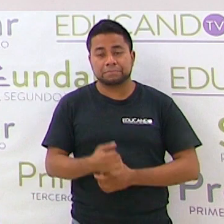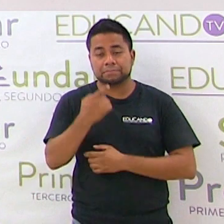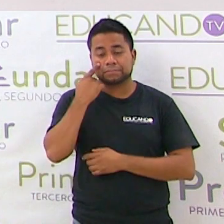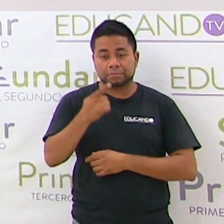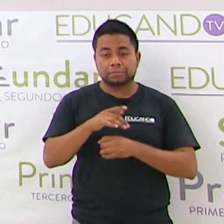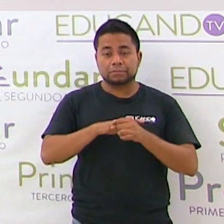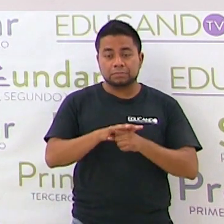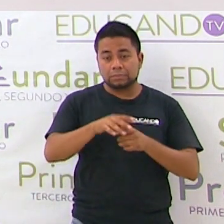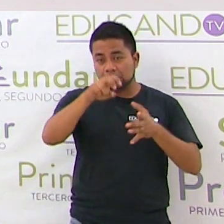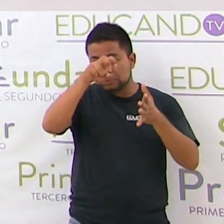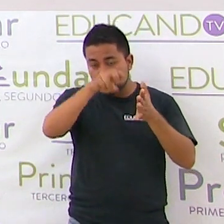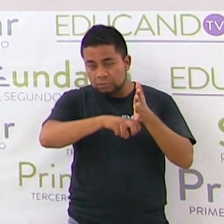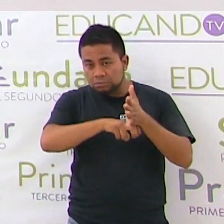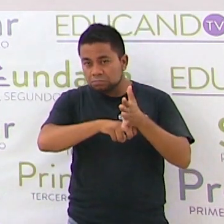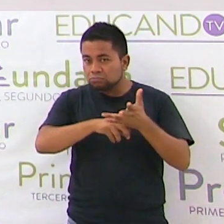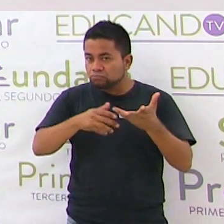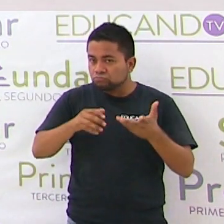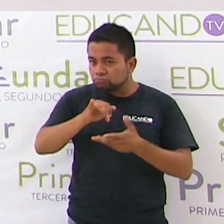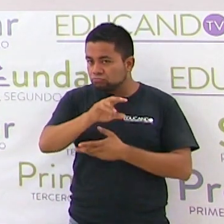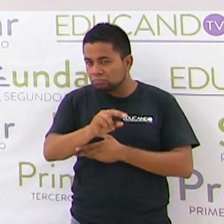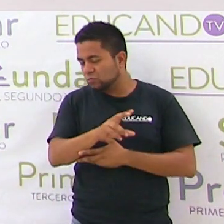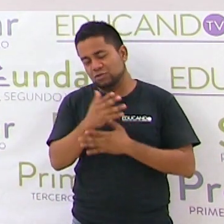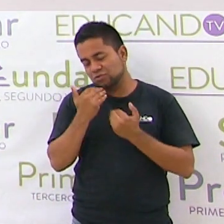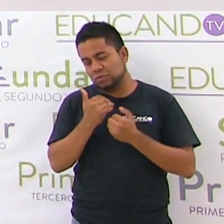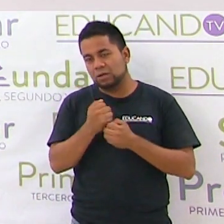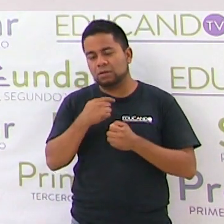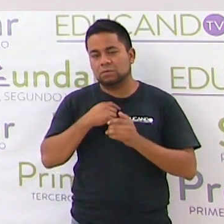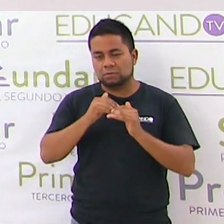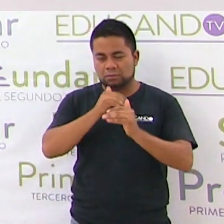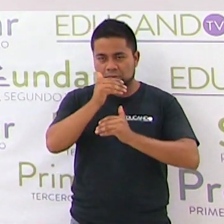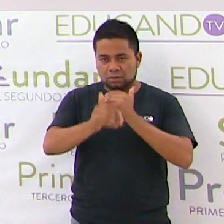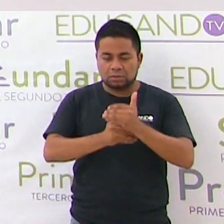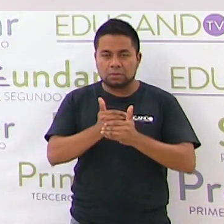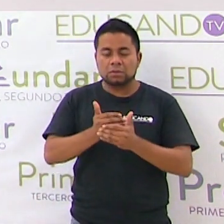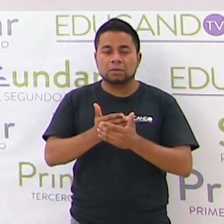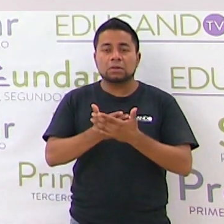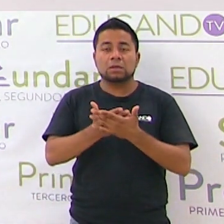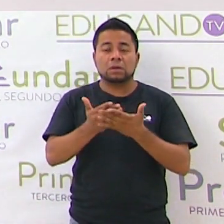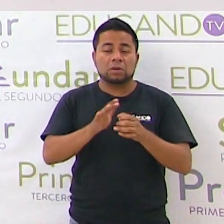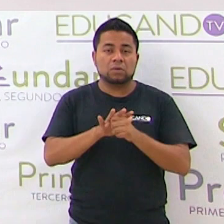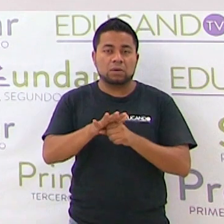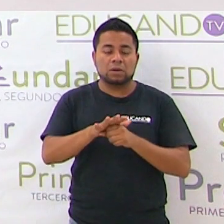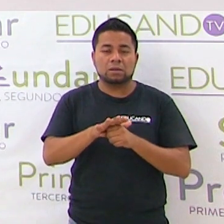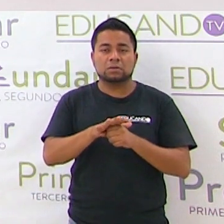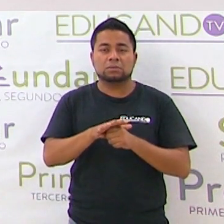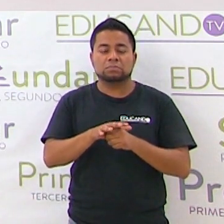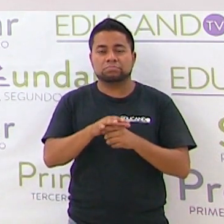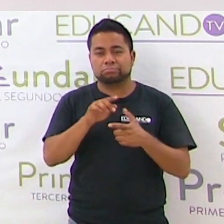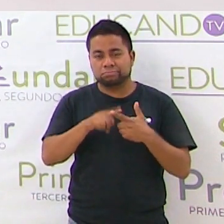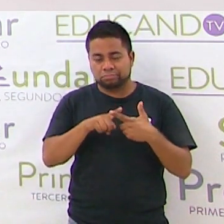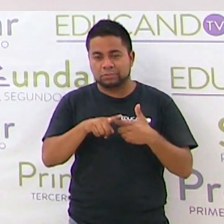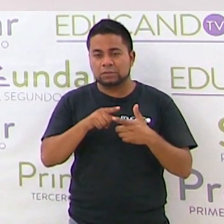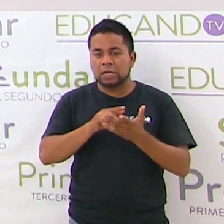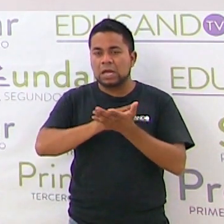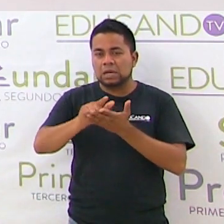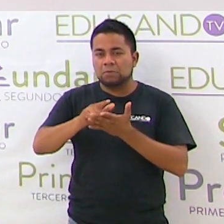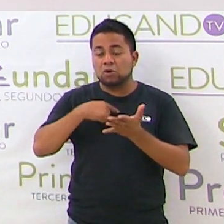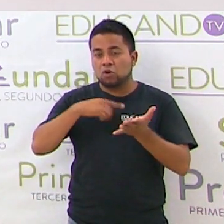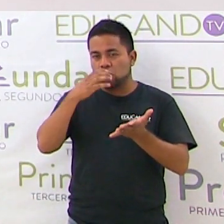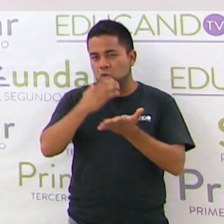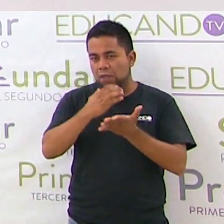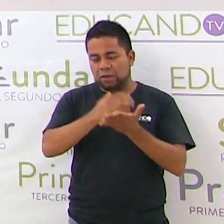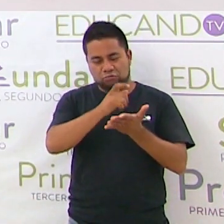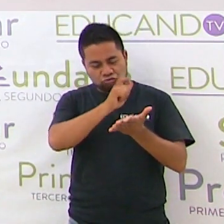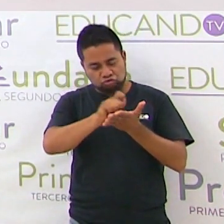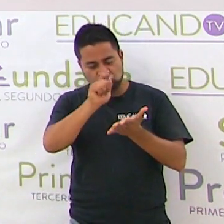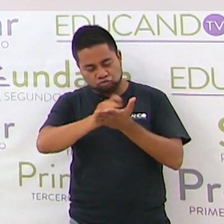necesidad de corregir. ¿Qué es lo que sigue? Pasar ahora en limpio. Voy a agarrar mi cuaderno y paso en limpio,